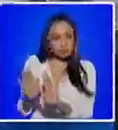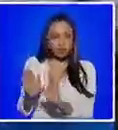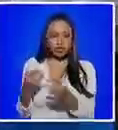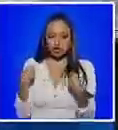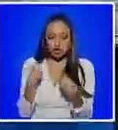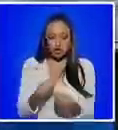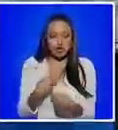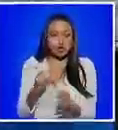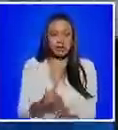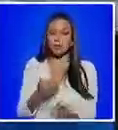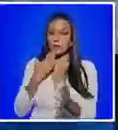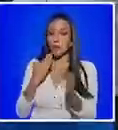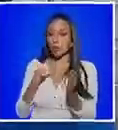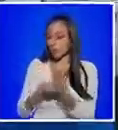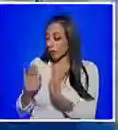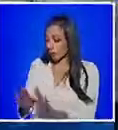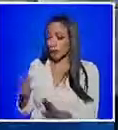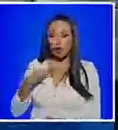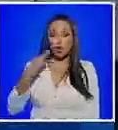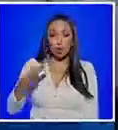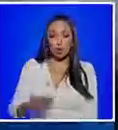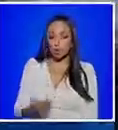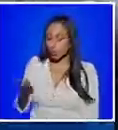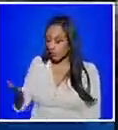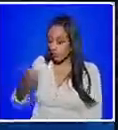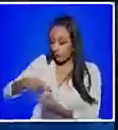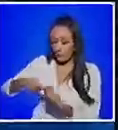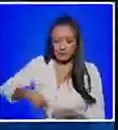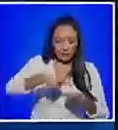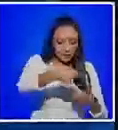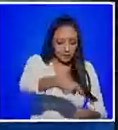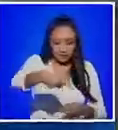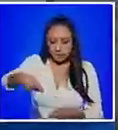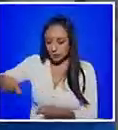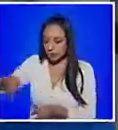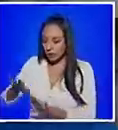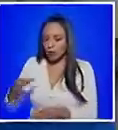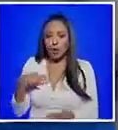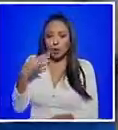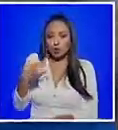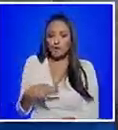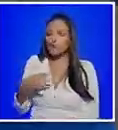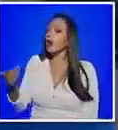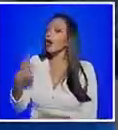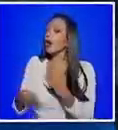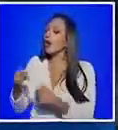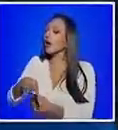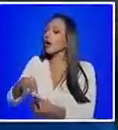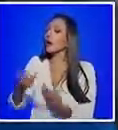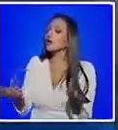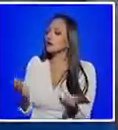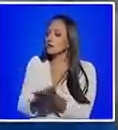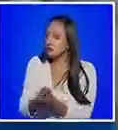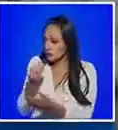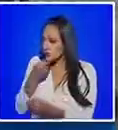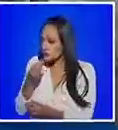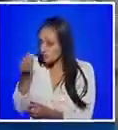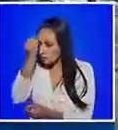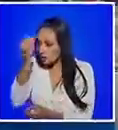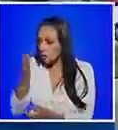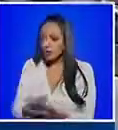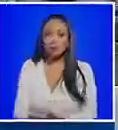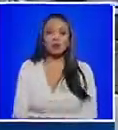prendas de vestir. Por ejemplo, acá vemos uniformes, la vecina está alistando ya uniformes, mandiles. ¿Qué nomás tiene mi vecina? Buenos días, anuncie, anuncie.